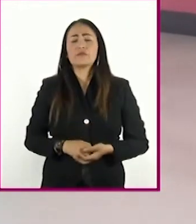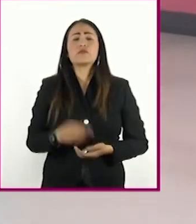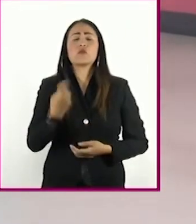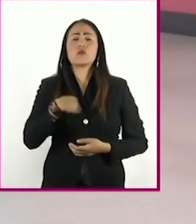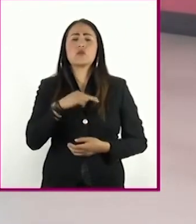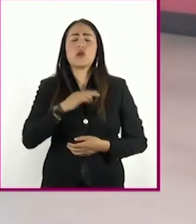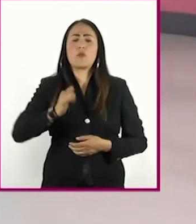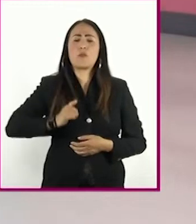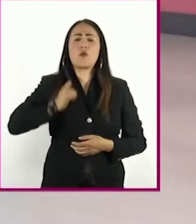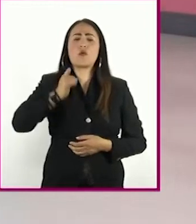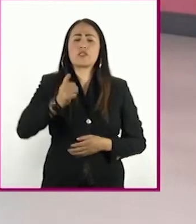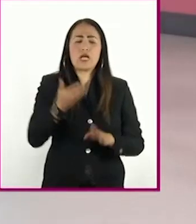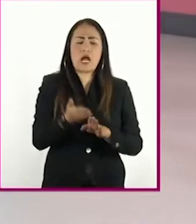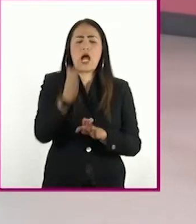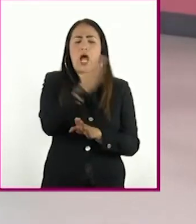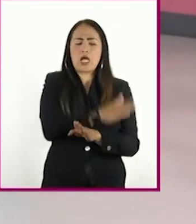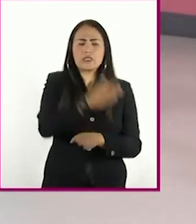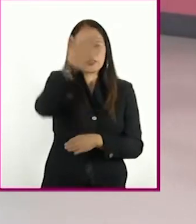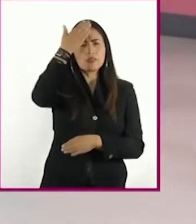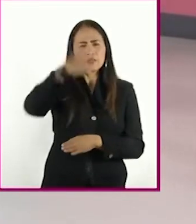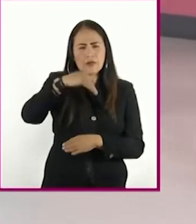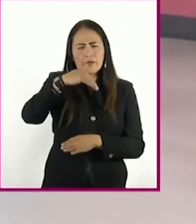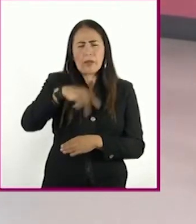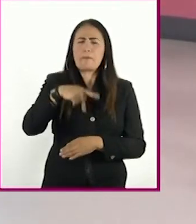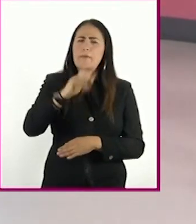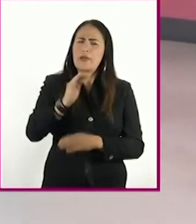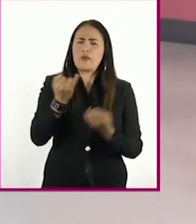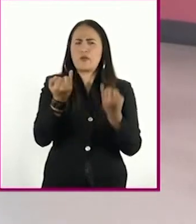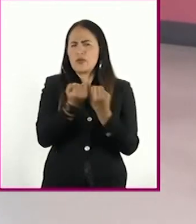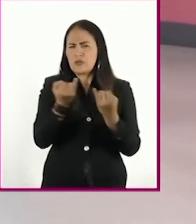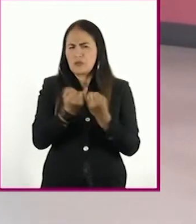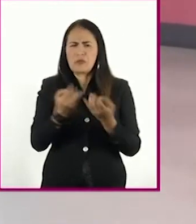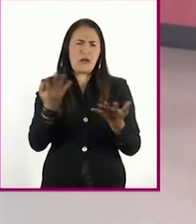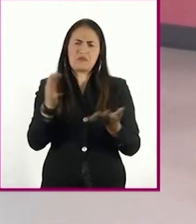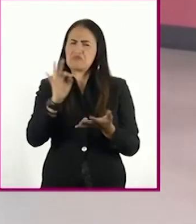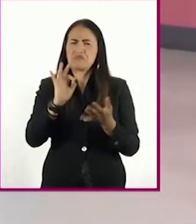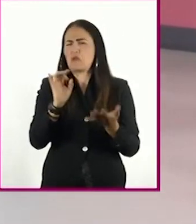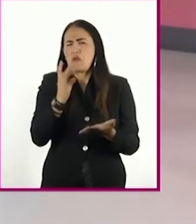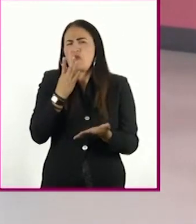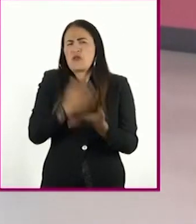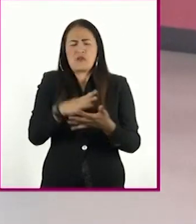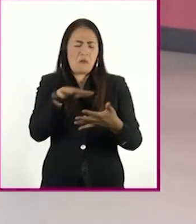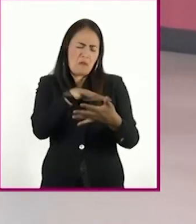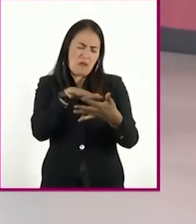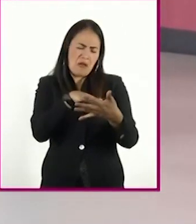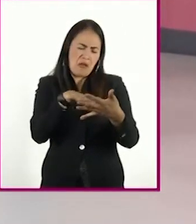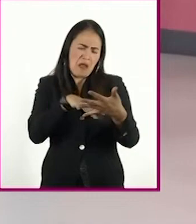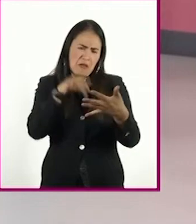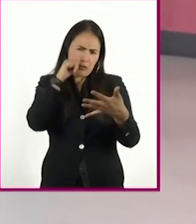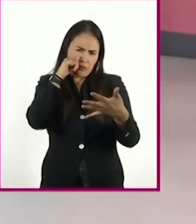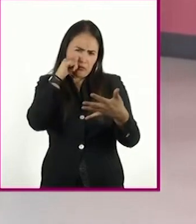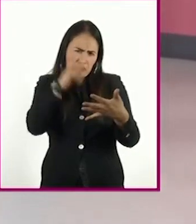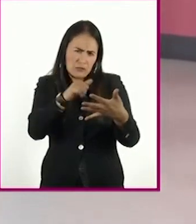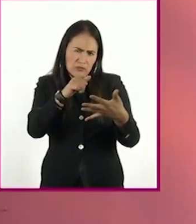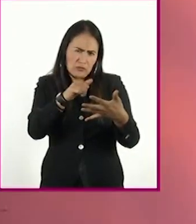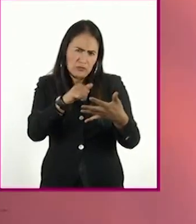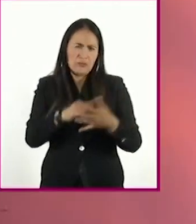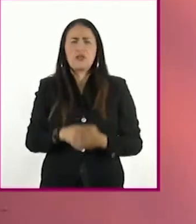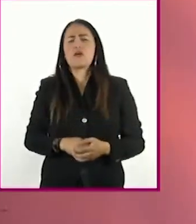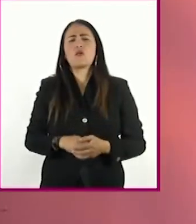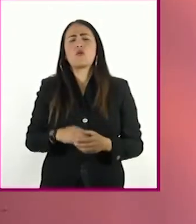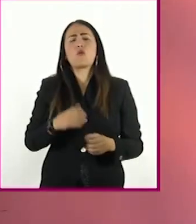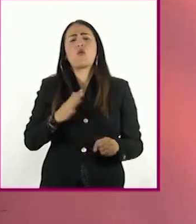los conocimientos previos, pero también podemos simplemente leer con atención y fijarnos en el tipo